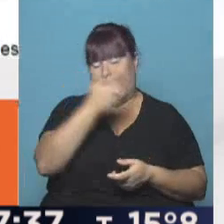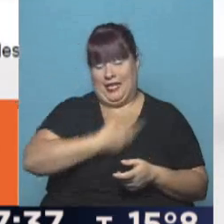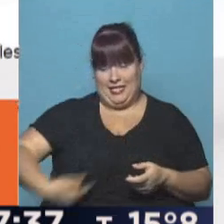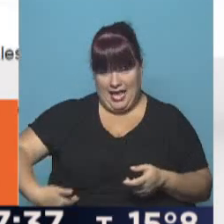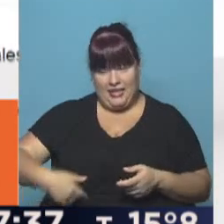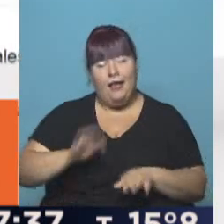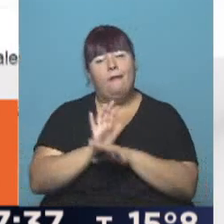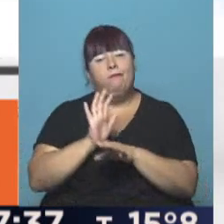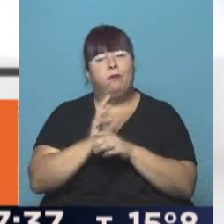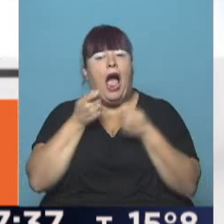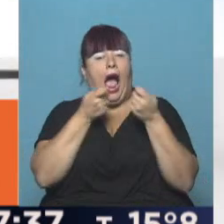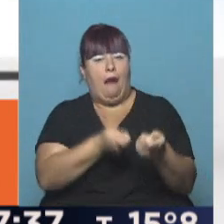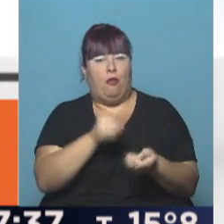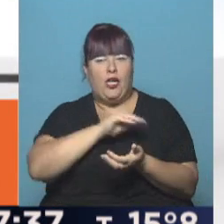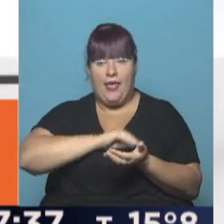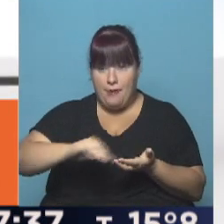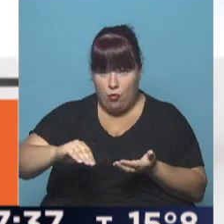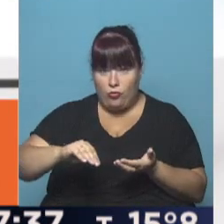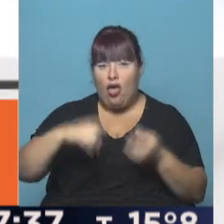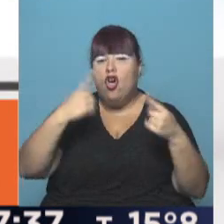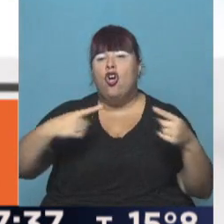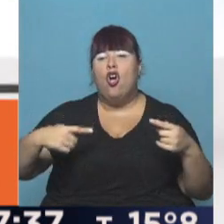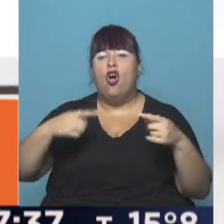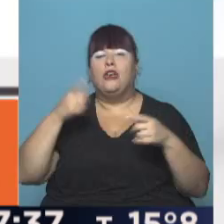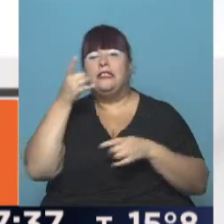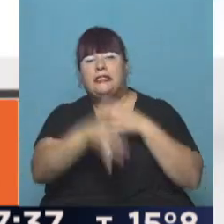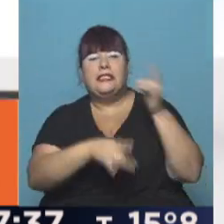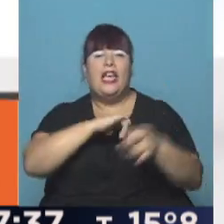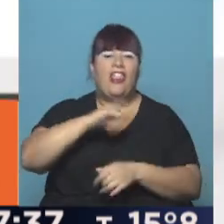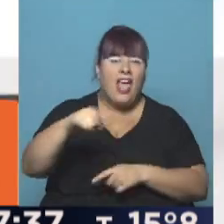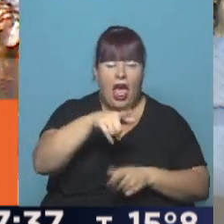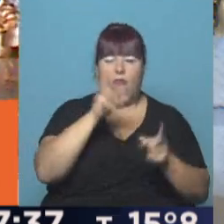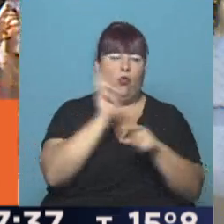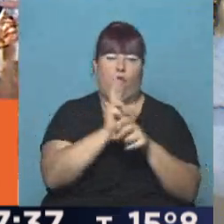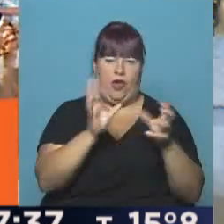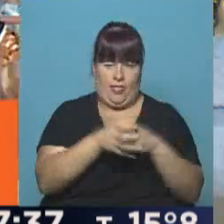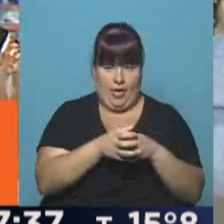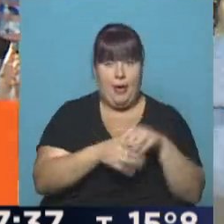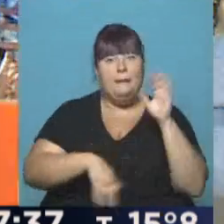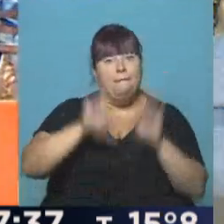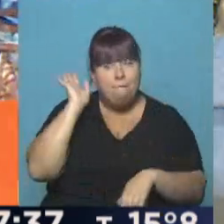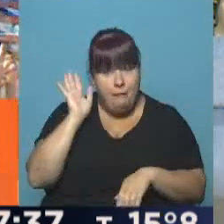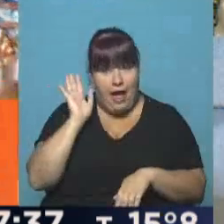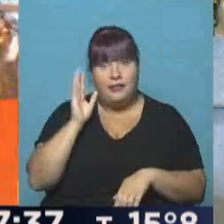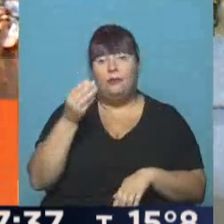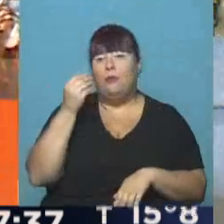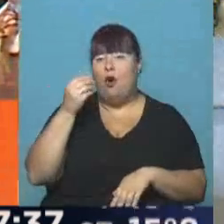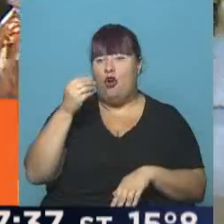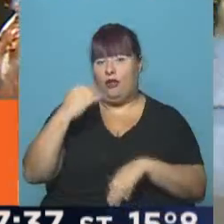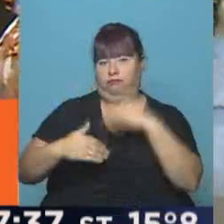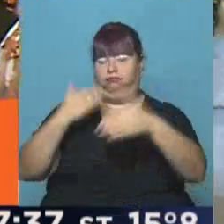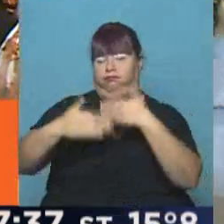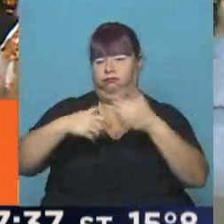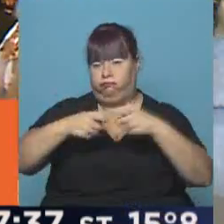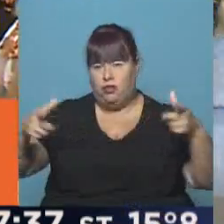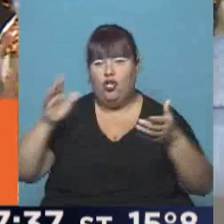consiste en respaldar a la diputada en todos los ataques y denuncias que reciba especialmente luego de la escalada que